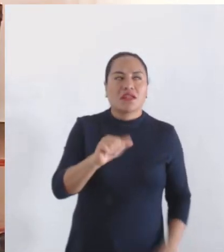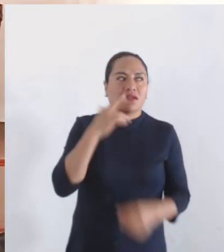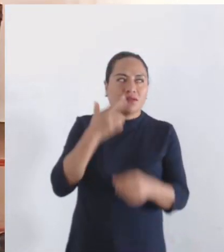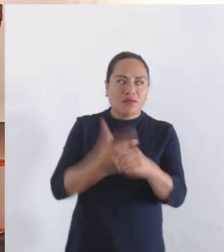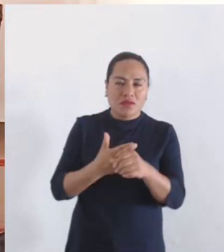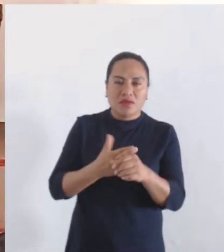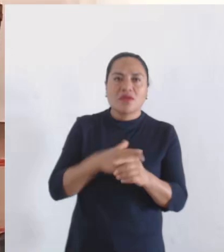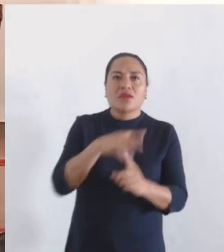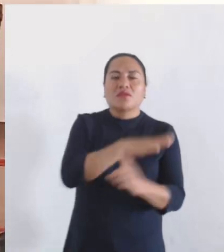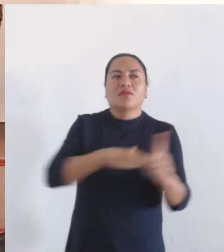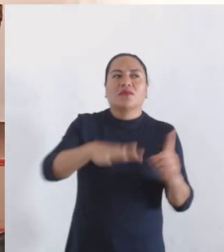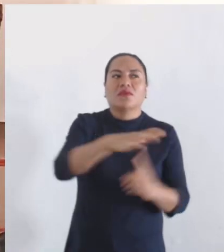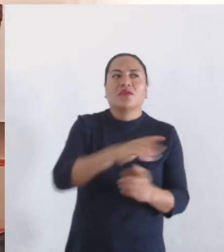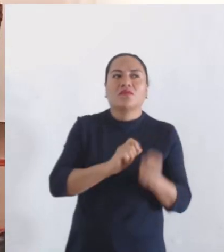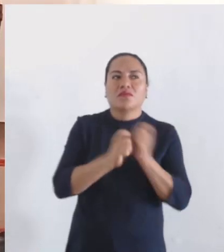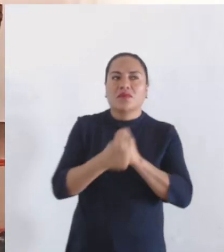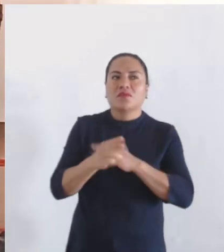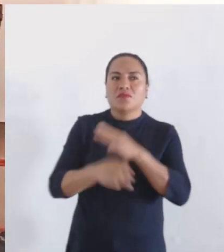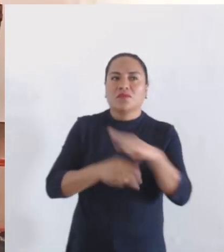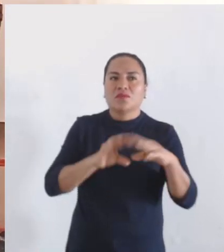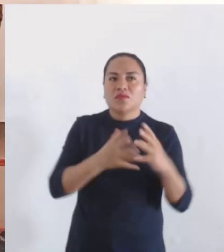Regidor de Medio Ambiente y Cambio Climático.